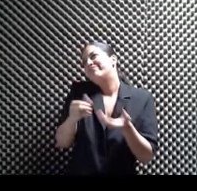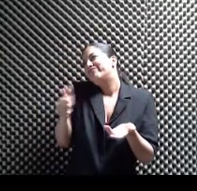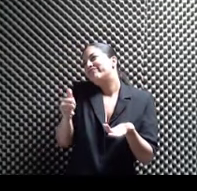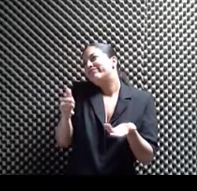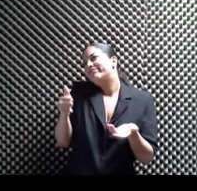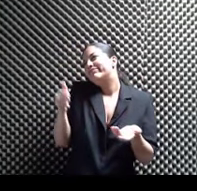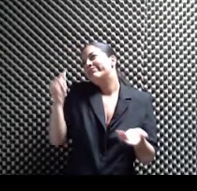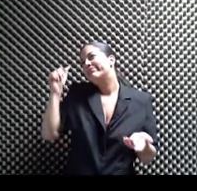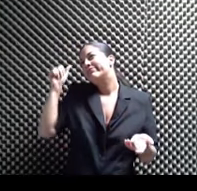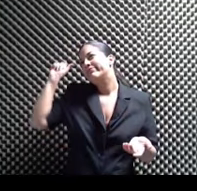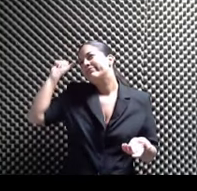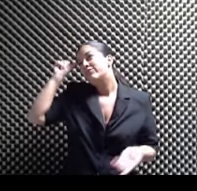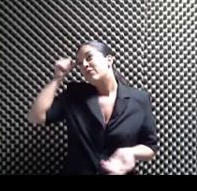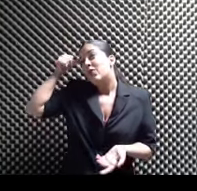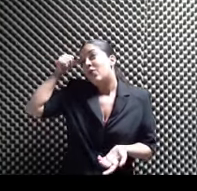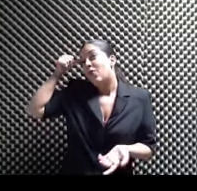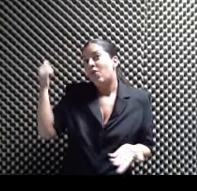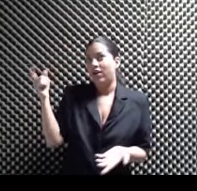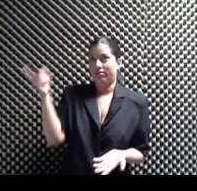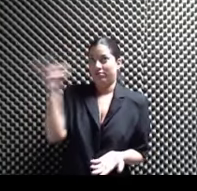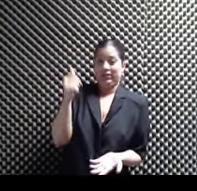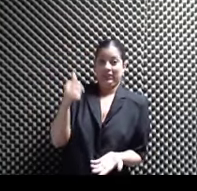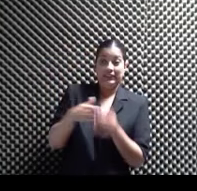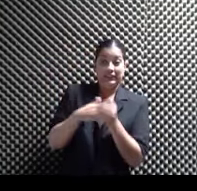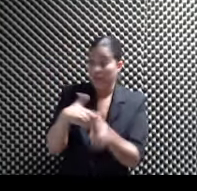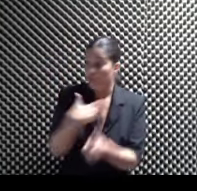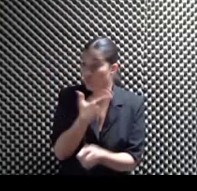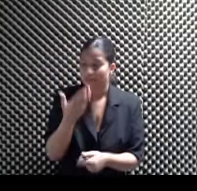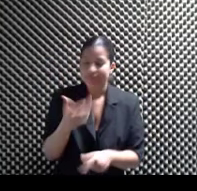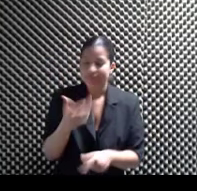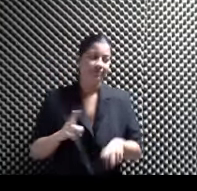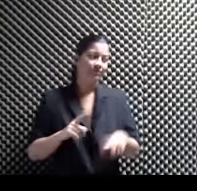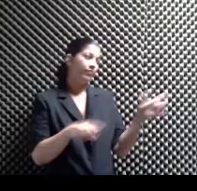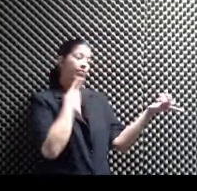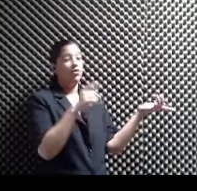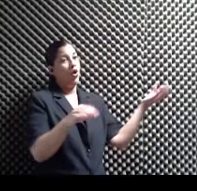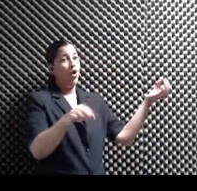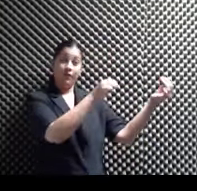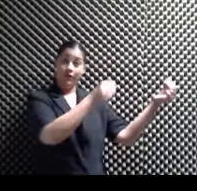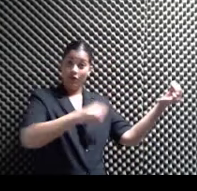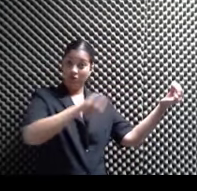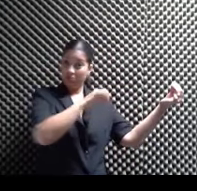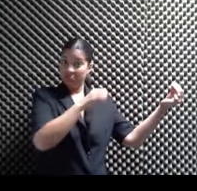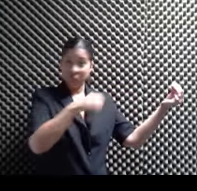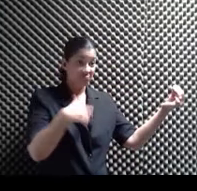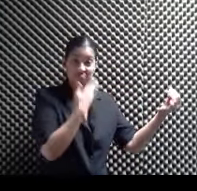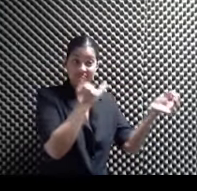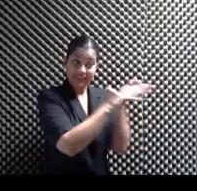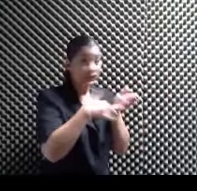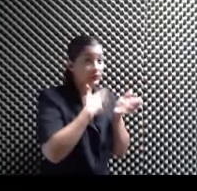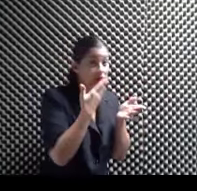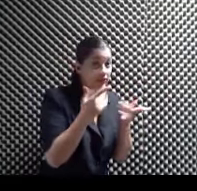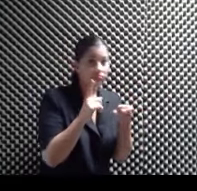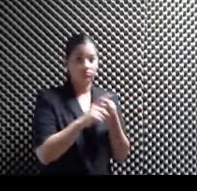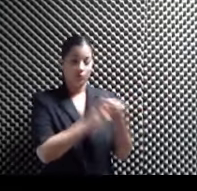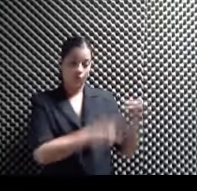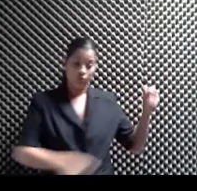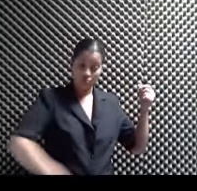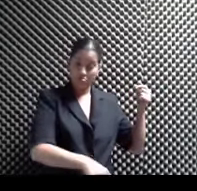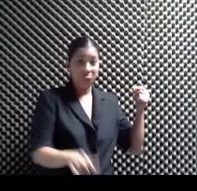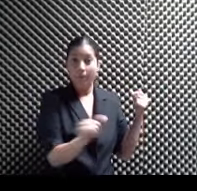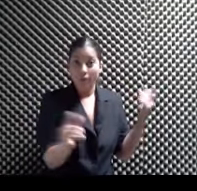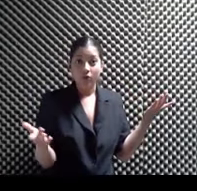ubicación Bueno, lo que pasa Que al igual que Un instrumento clásico El violín no tiene trastes El cello no tiene Entonces tú estudias La técnica Y de momento Tú no tienes que mirar El